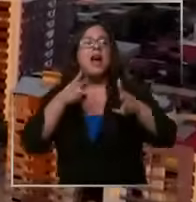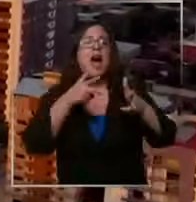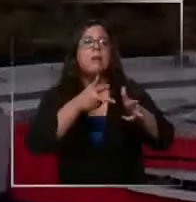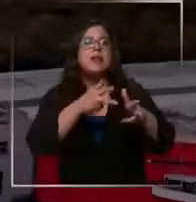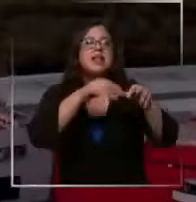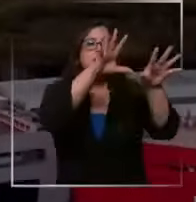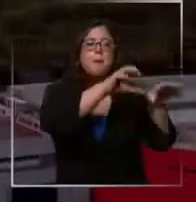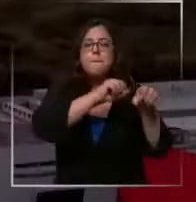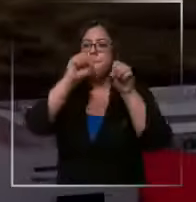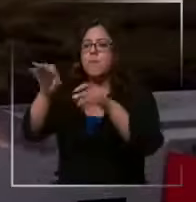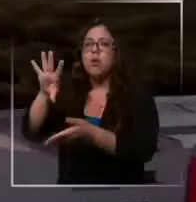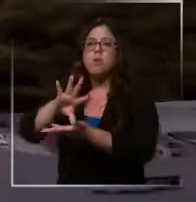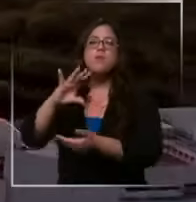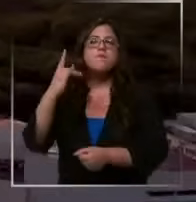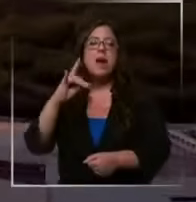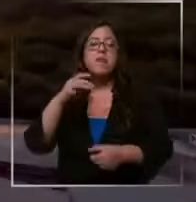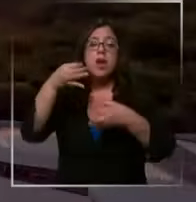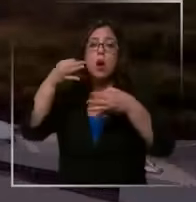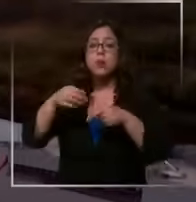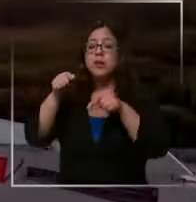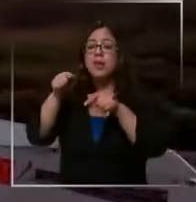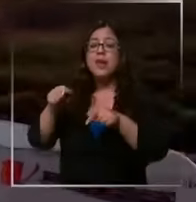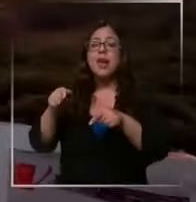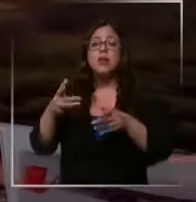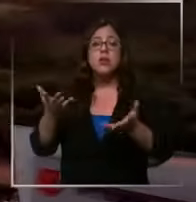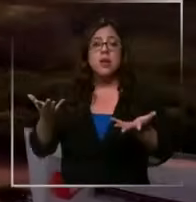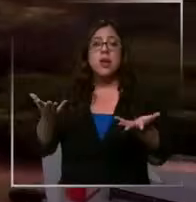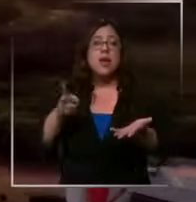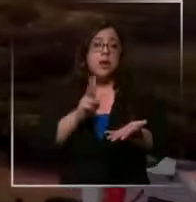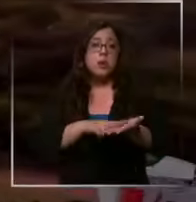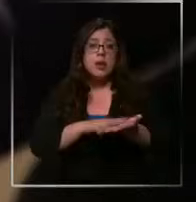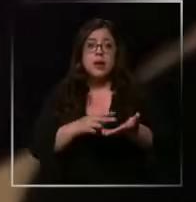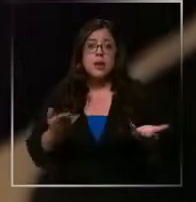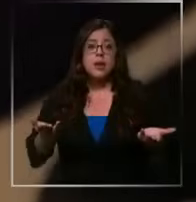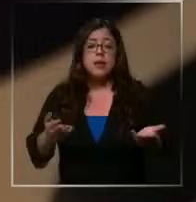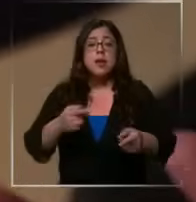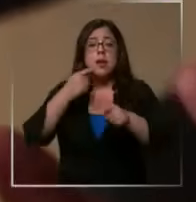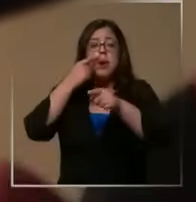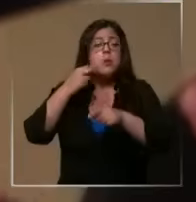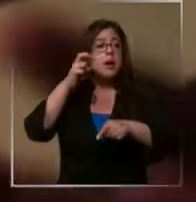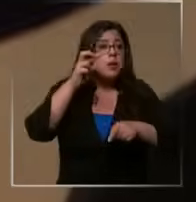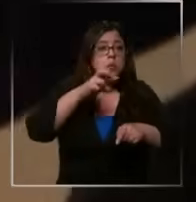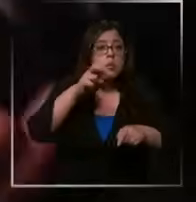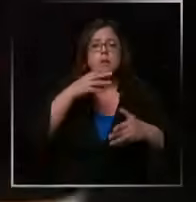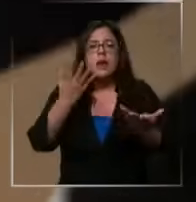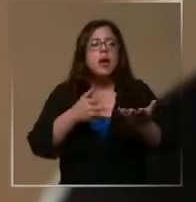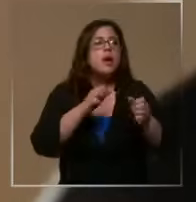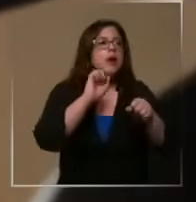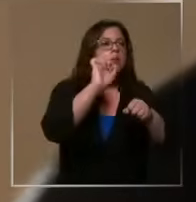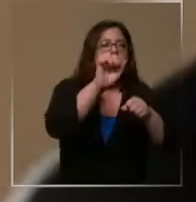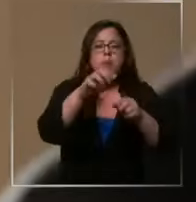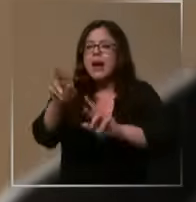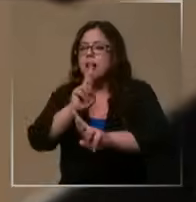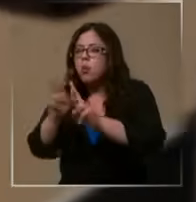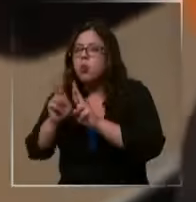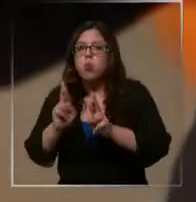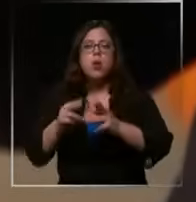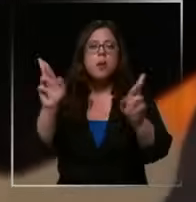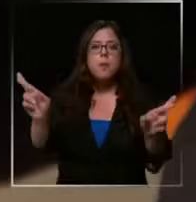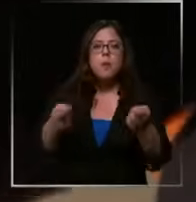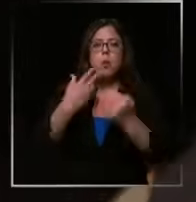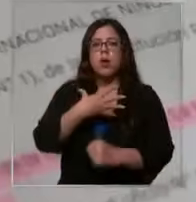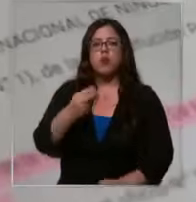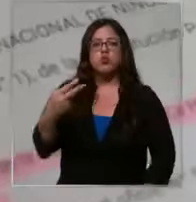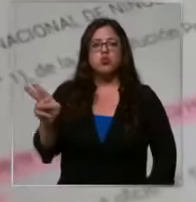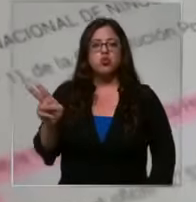niño hasta Bolivia. Pero una vez que esto es una realidad, este padre golpeó todas las puertas en busca de respuestas para recuperar a